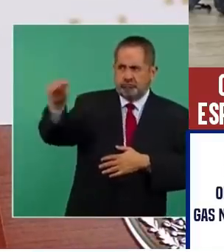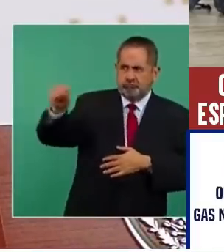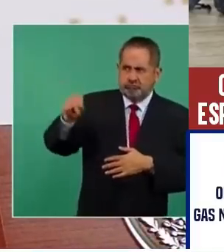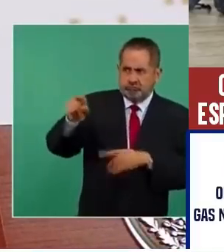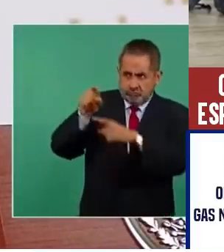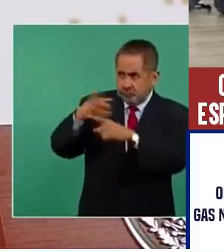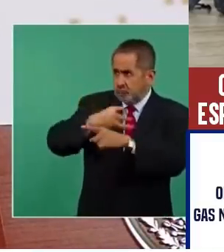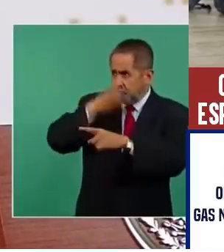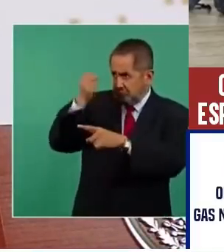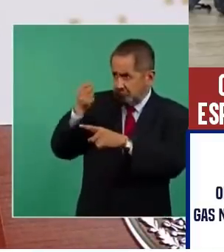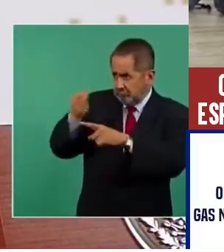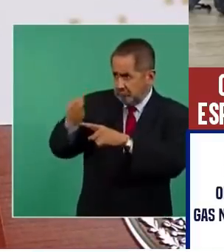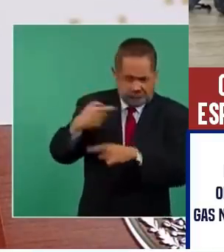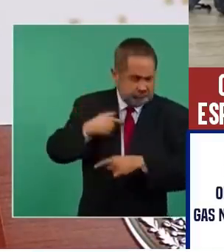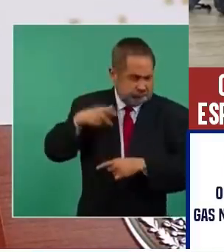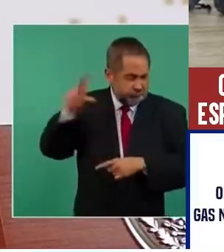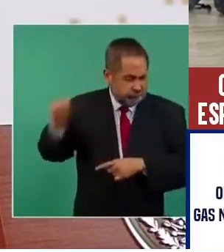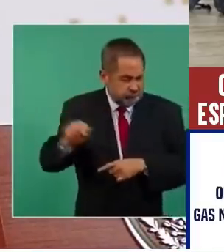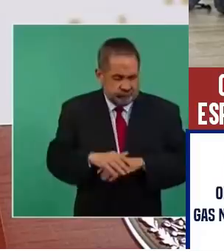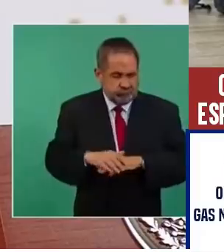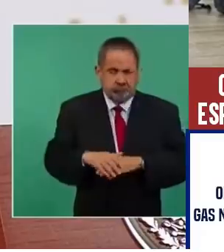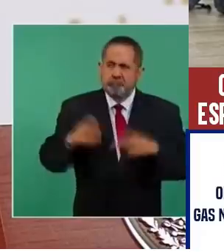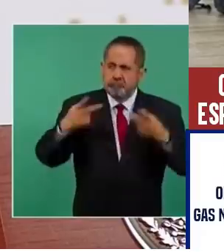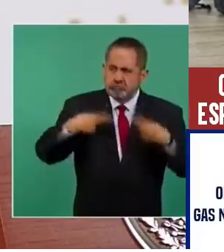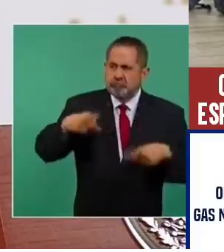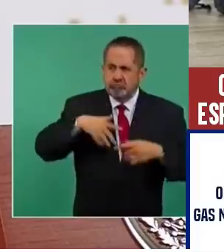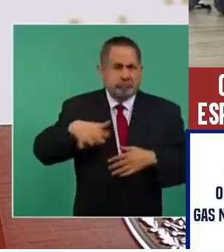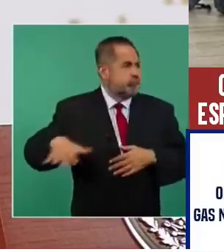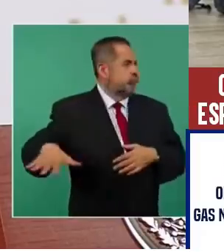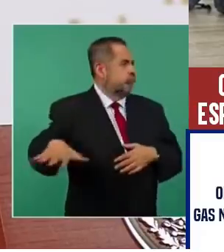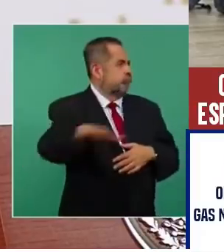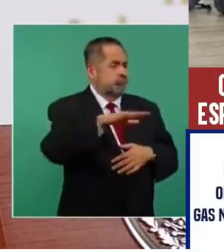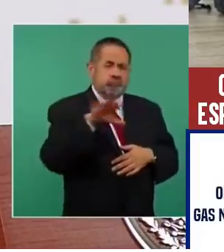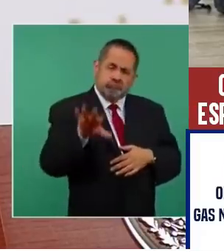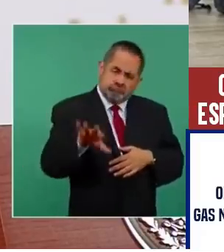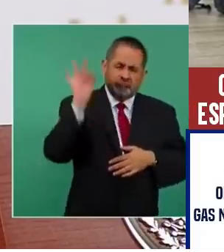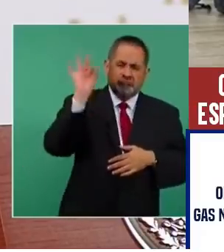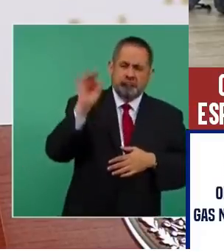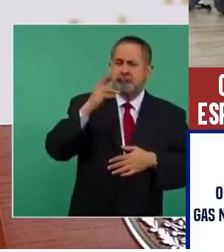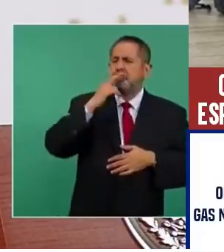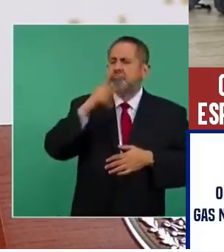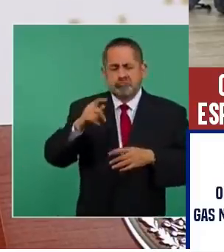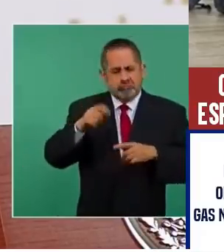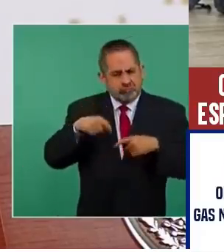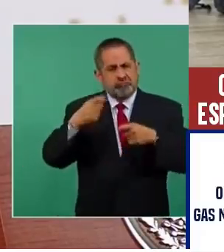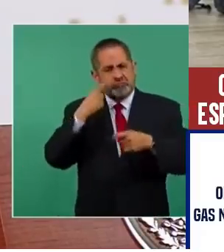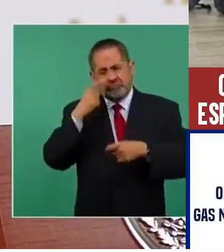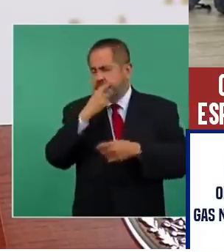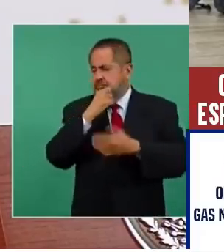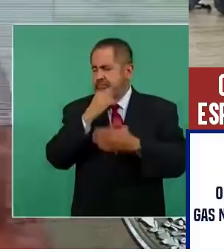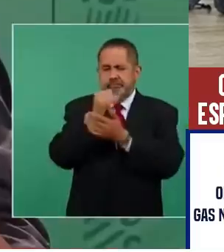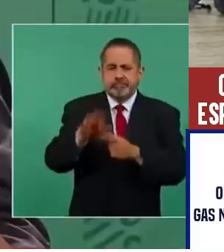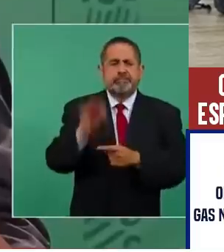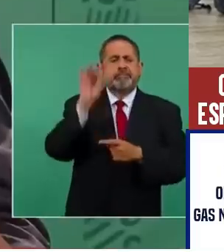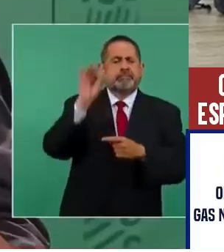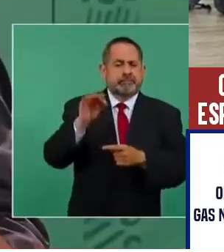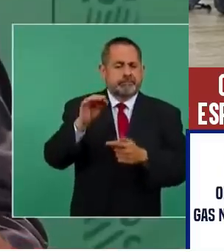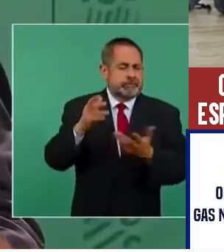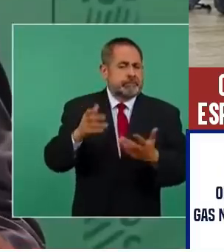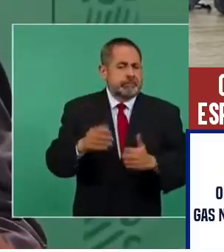buen candidato y que sea la gente y que la que decida